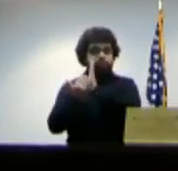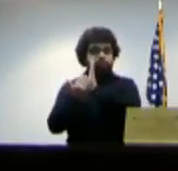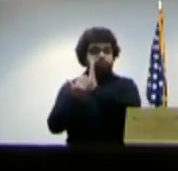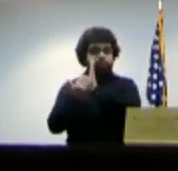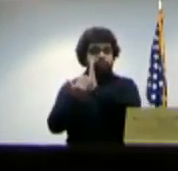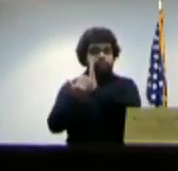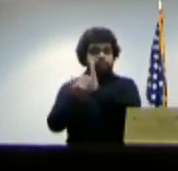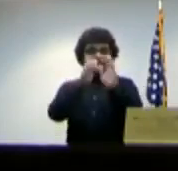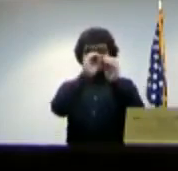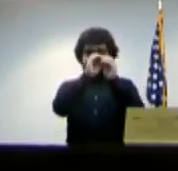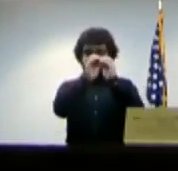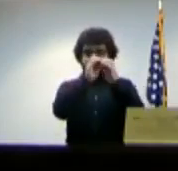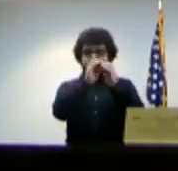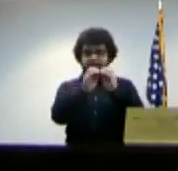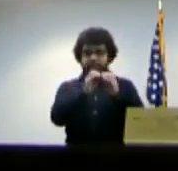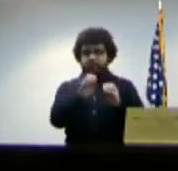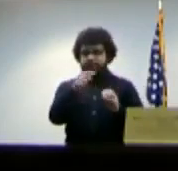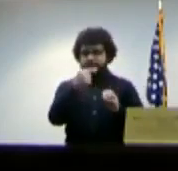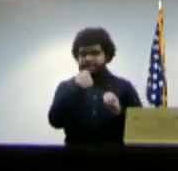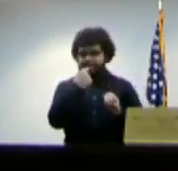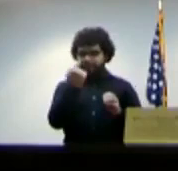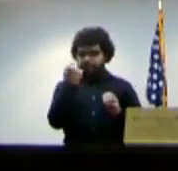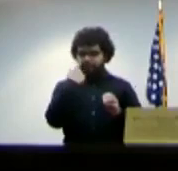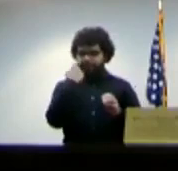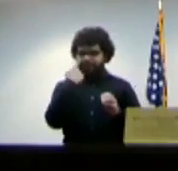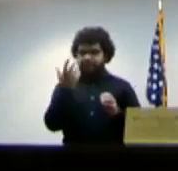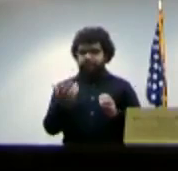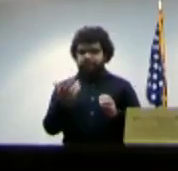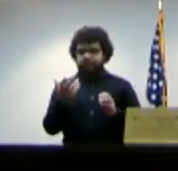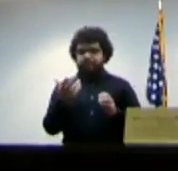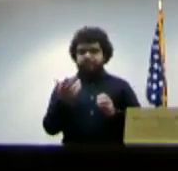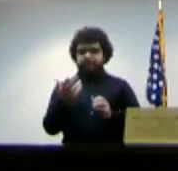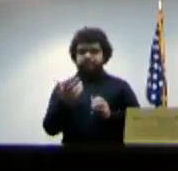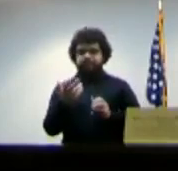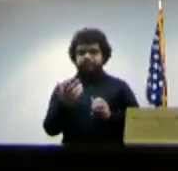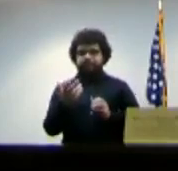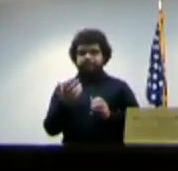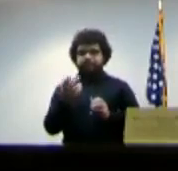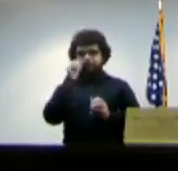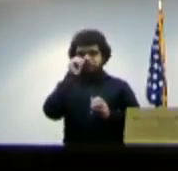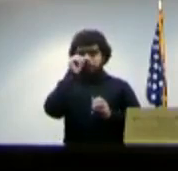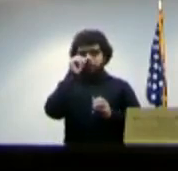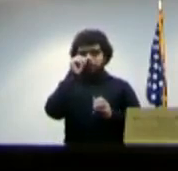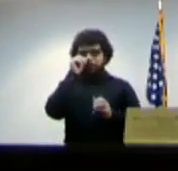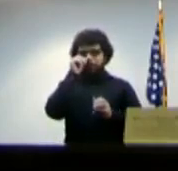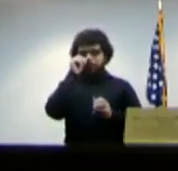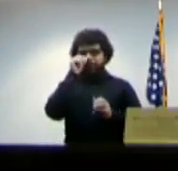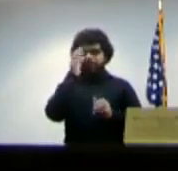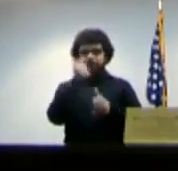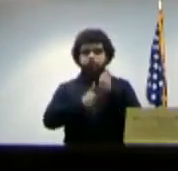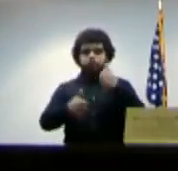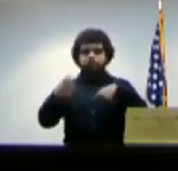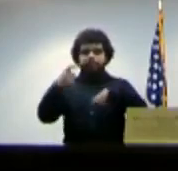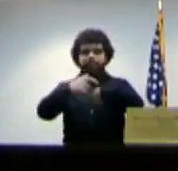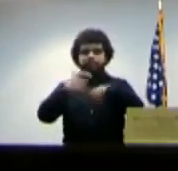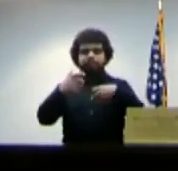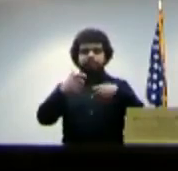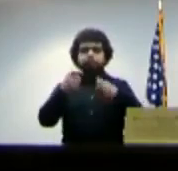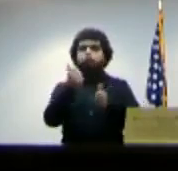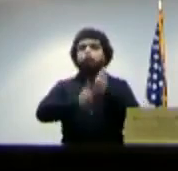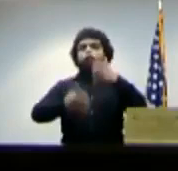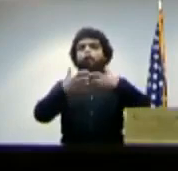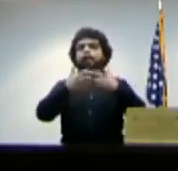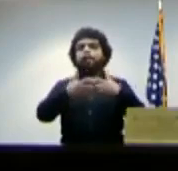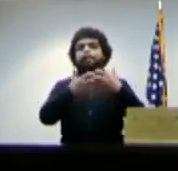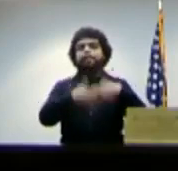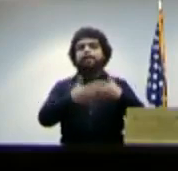esas reparaciones que acaba de indicar, ¿qué instalaciones específicas, si me las puede listar, cubre